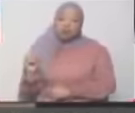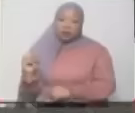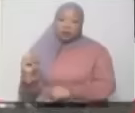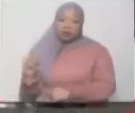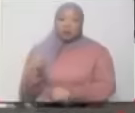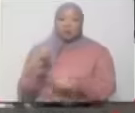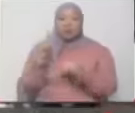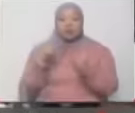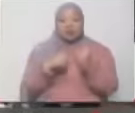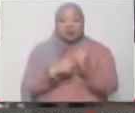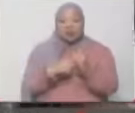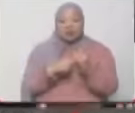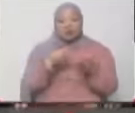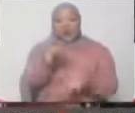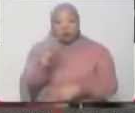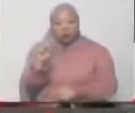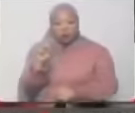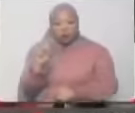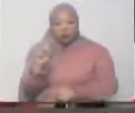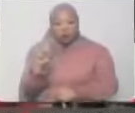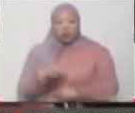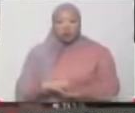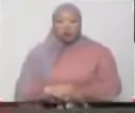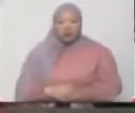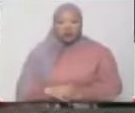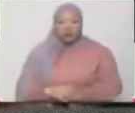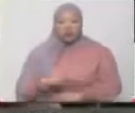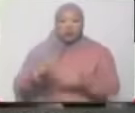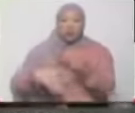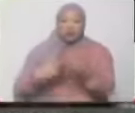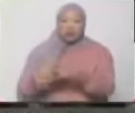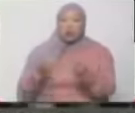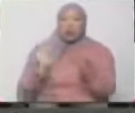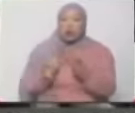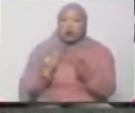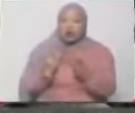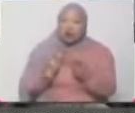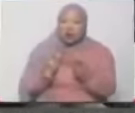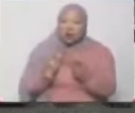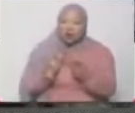5.603 circuitos comunales, territorios organizados. Ahí lo tiene por estado,